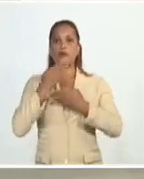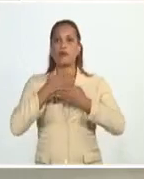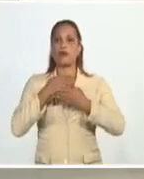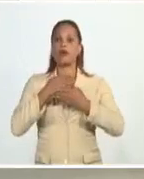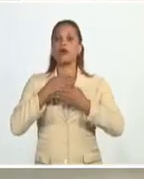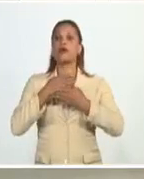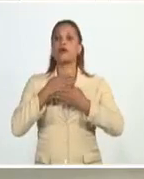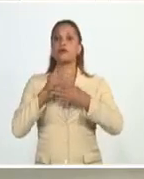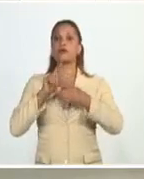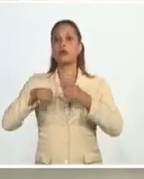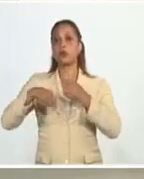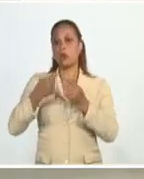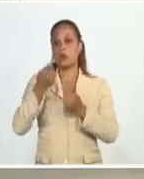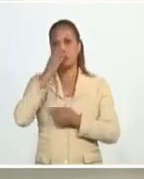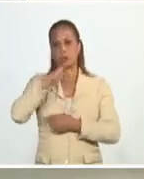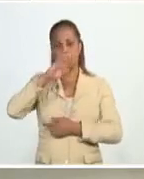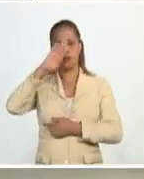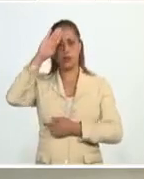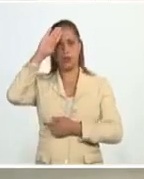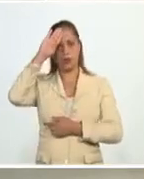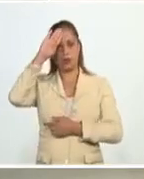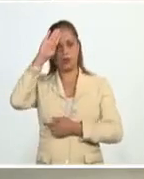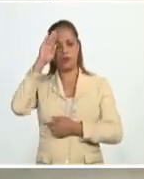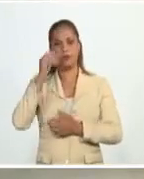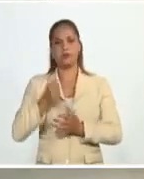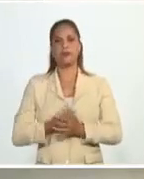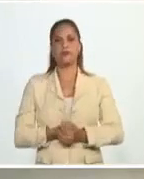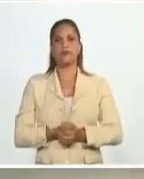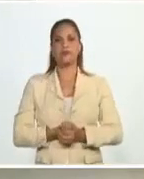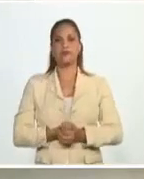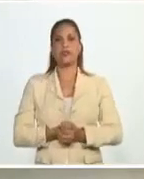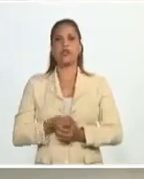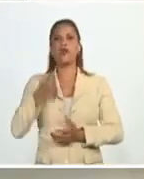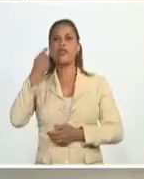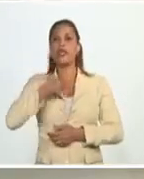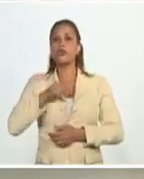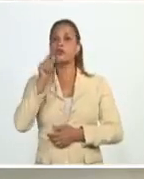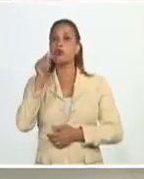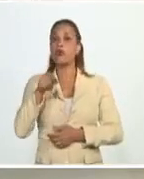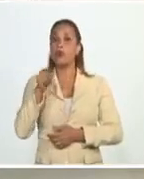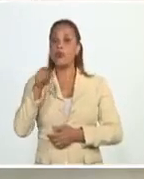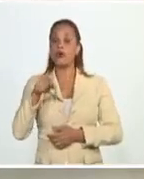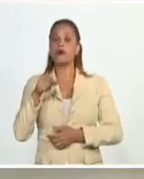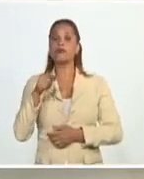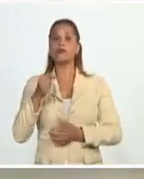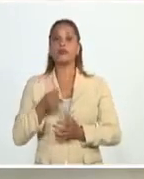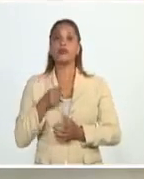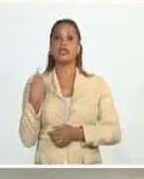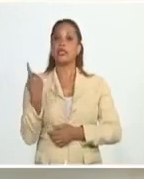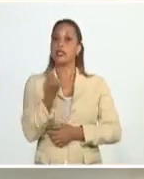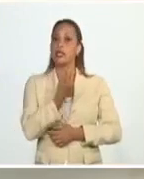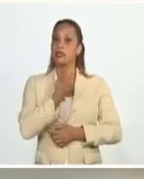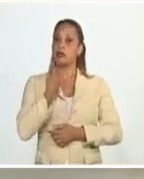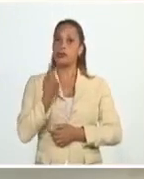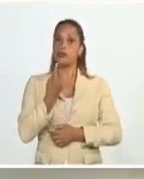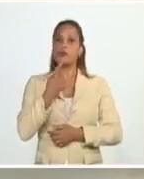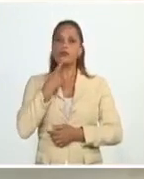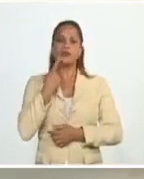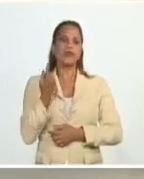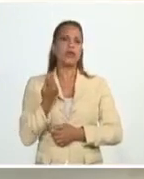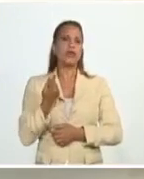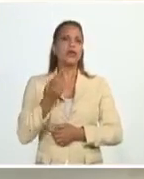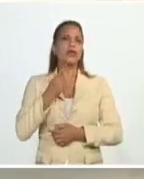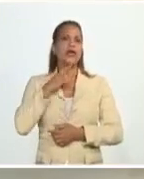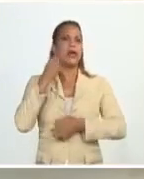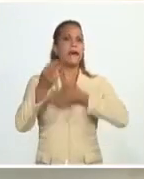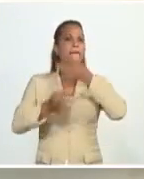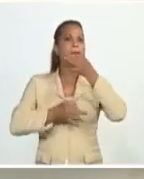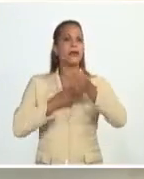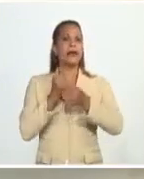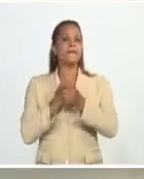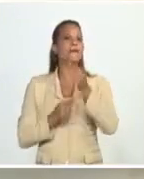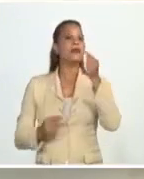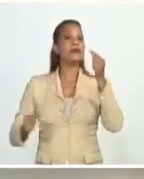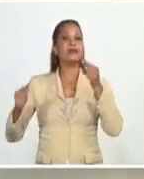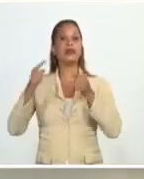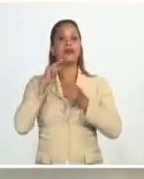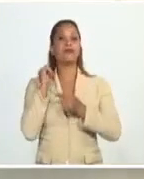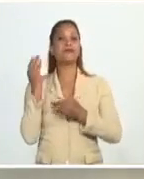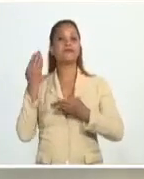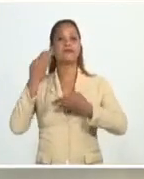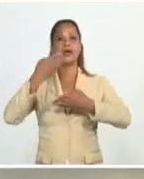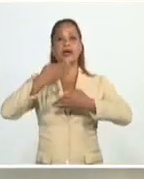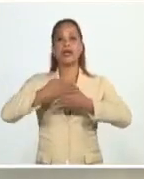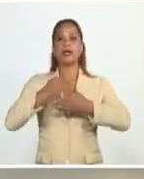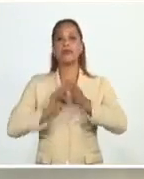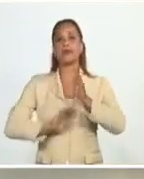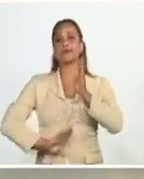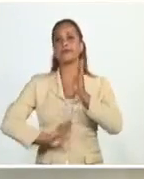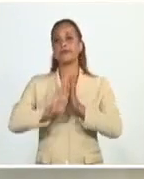grave, flagrante y sistemática de los derechos humanos de nuestro pueblo, que constituye, se ha dicho, el principal obstáculo para el